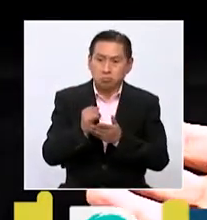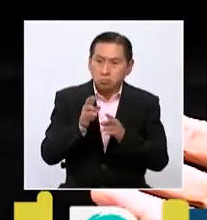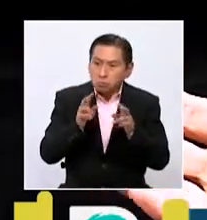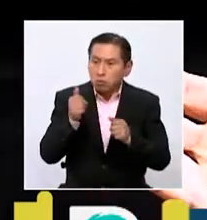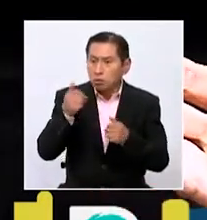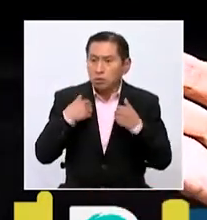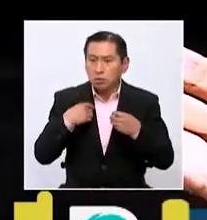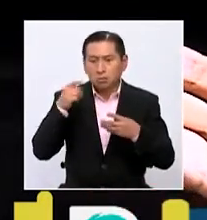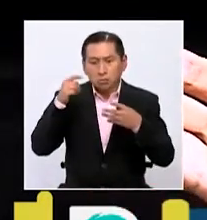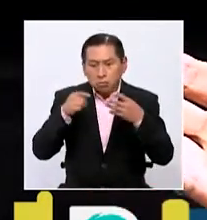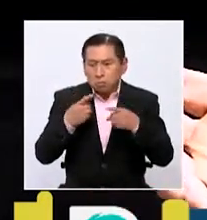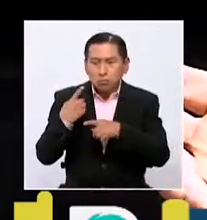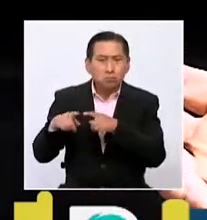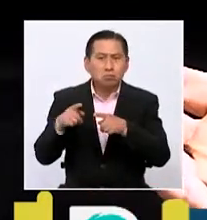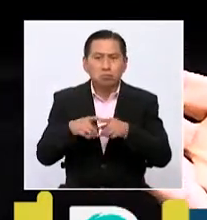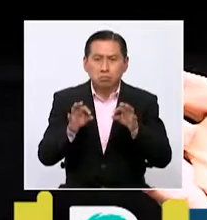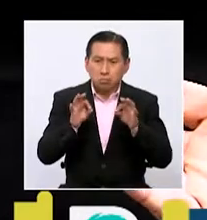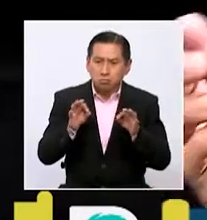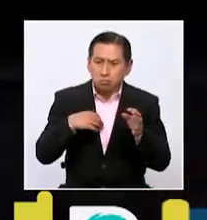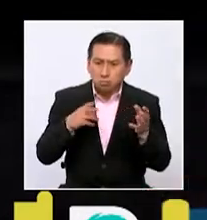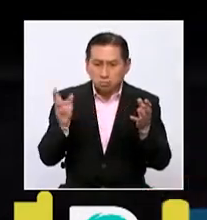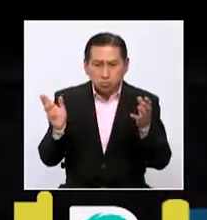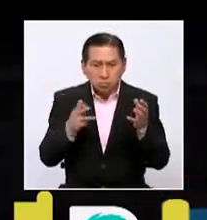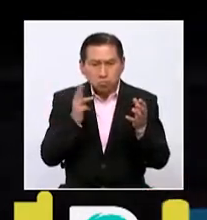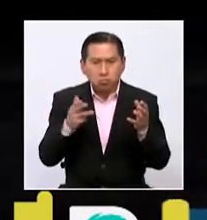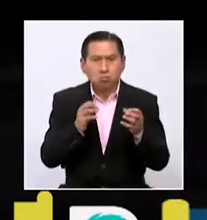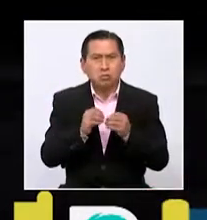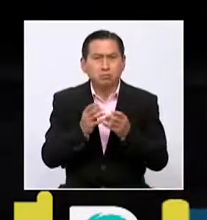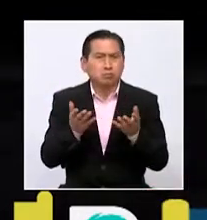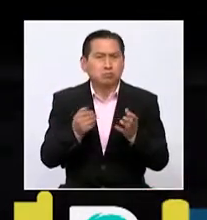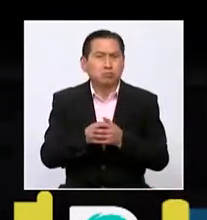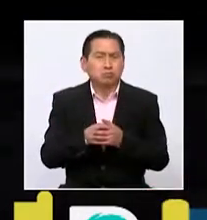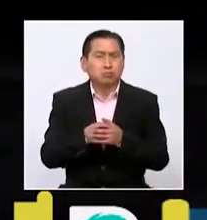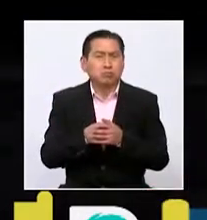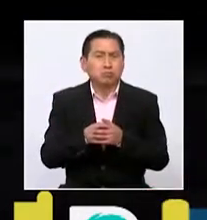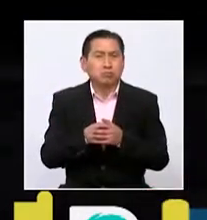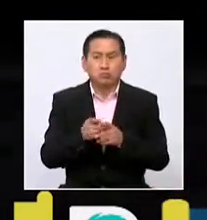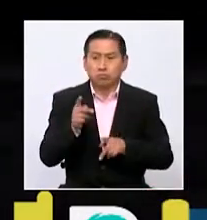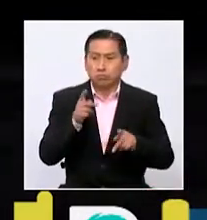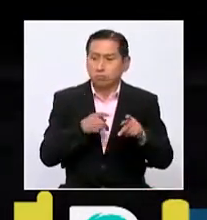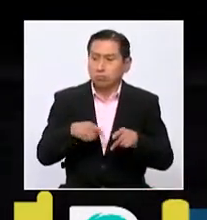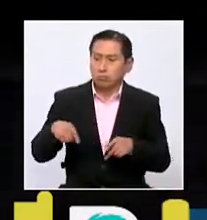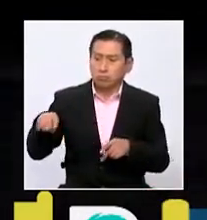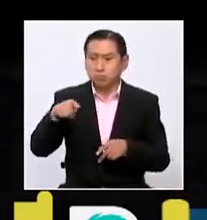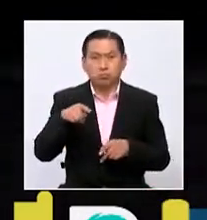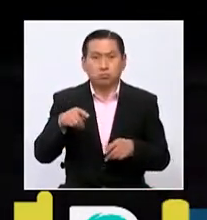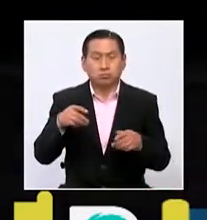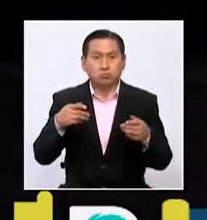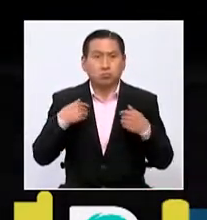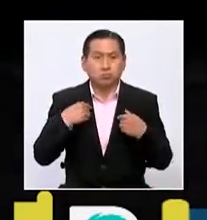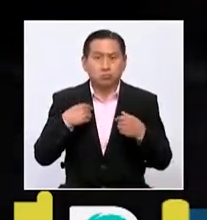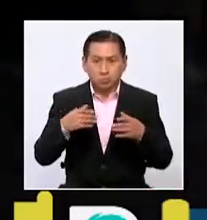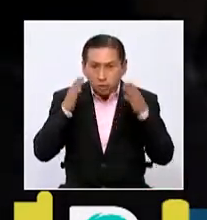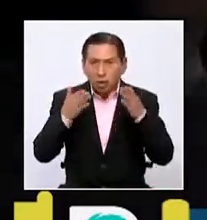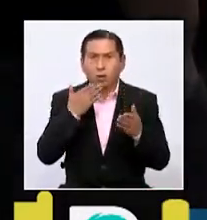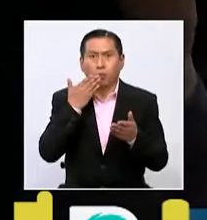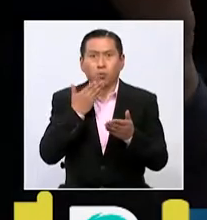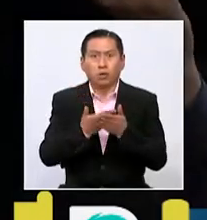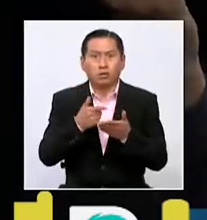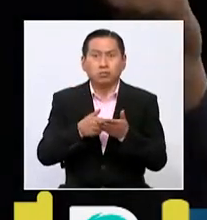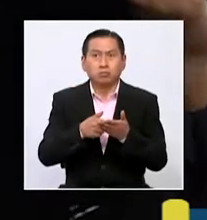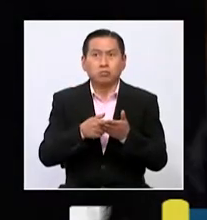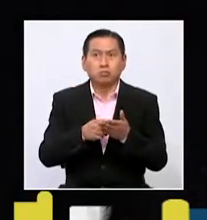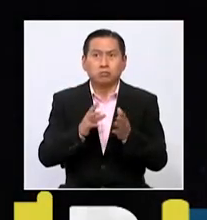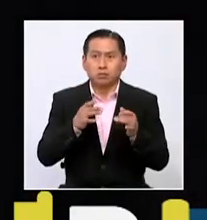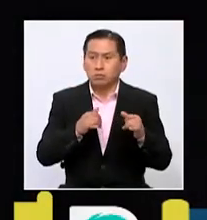encontrar con contenidos de muy buena calidad. Los seres humanos fuimos concebidos para lo bueno. Es decir, a todos